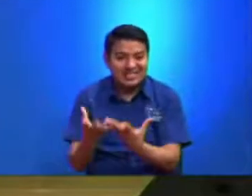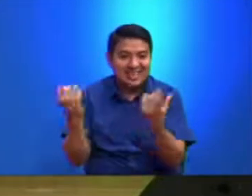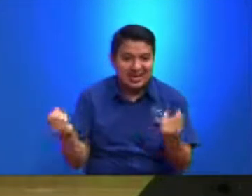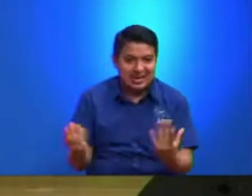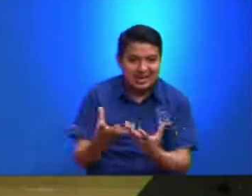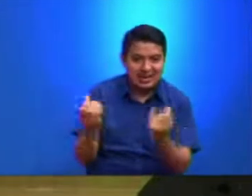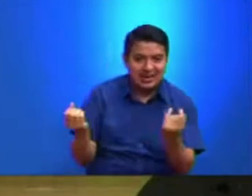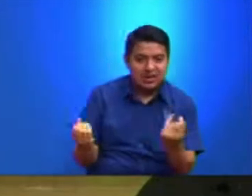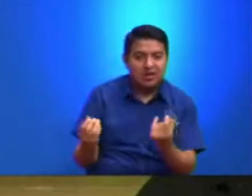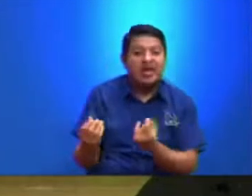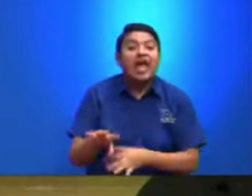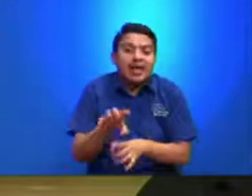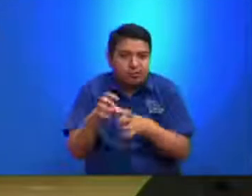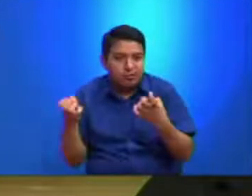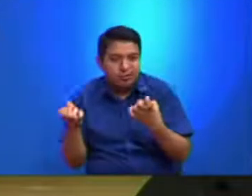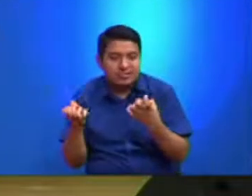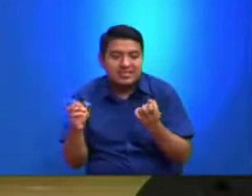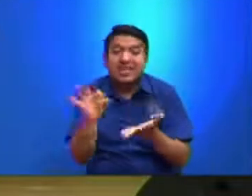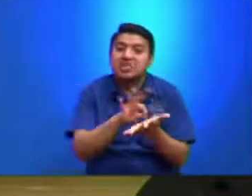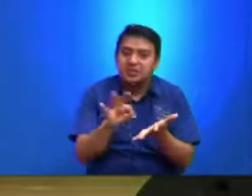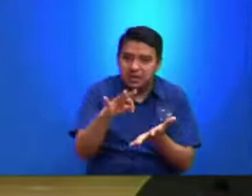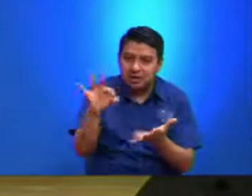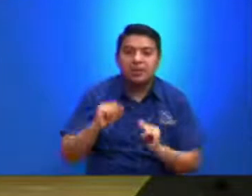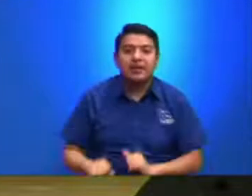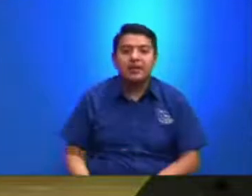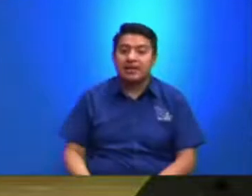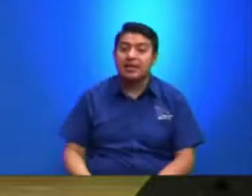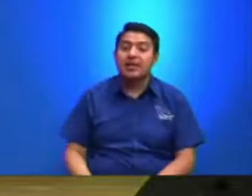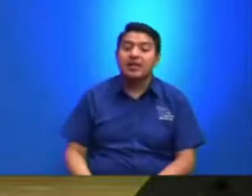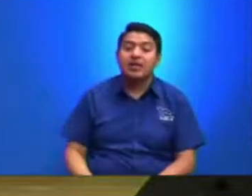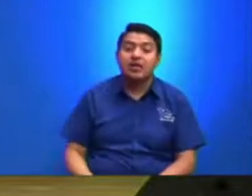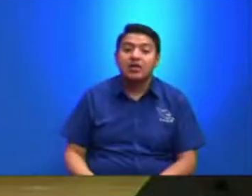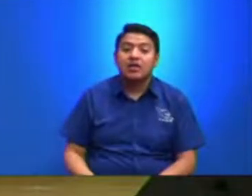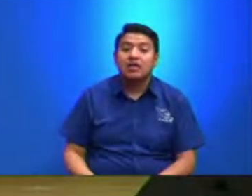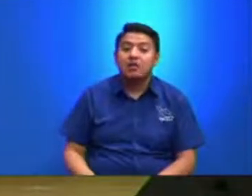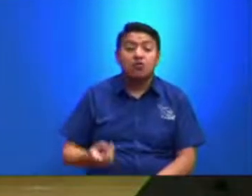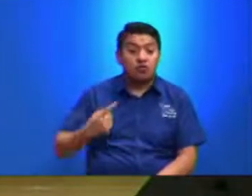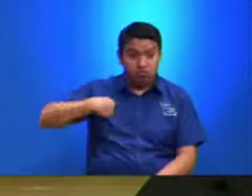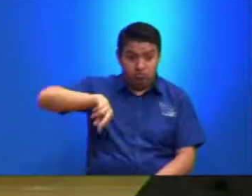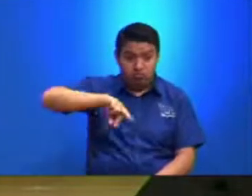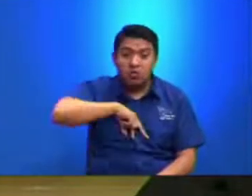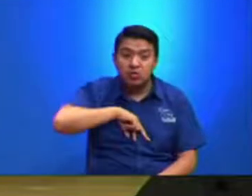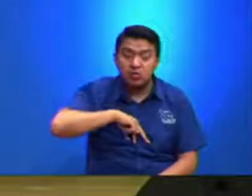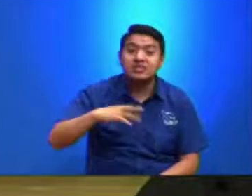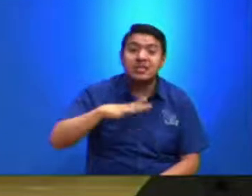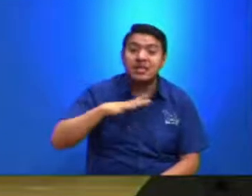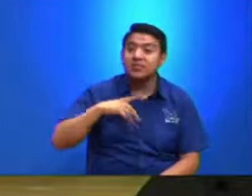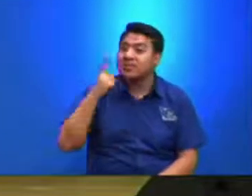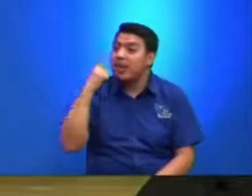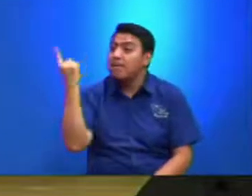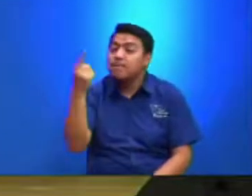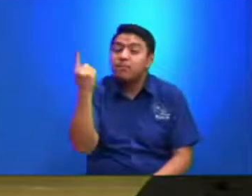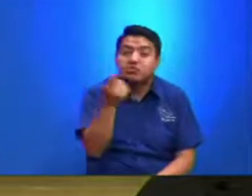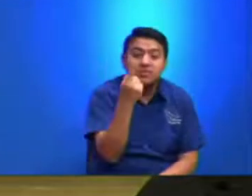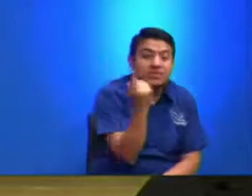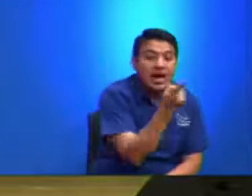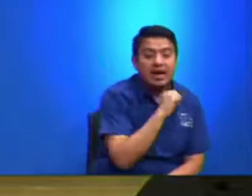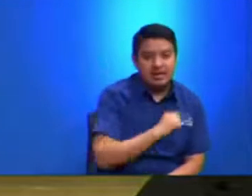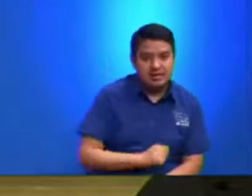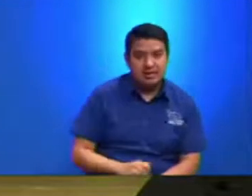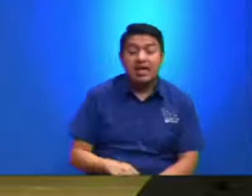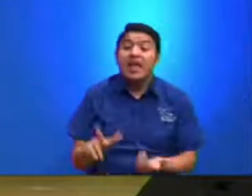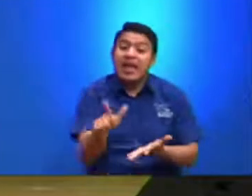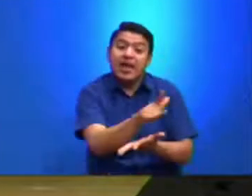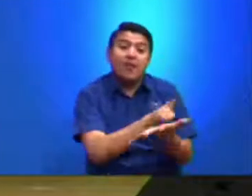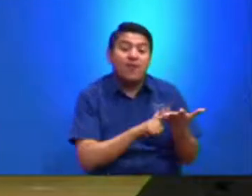encuentro glorioso, precioso. Y entonces cambió mi manera de vivir. Pero no totalmente,